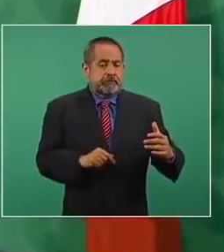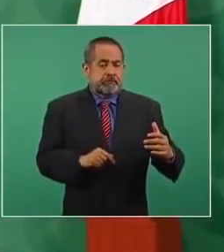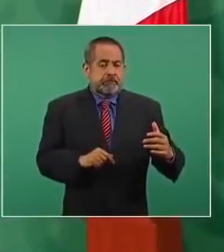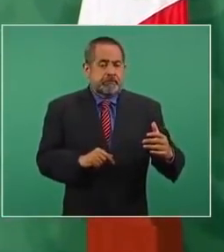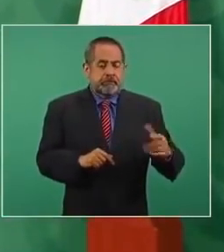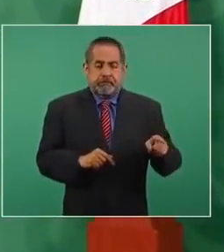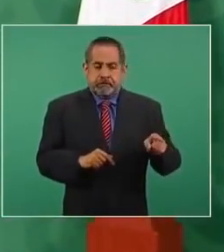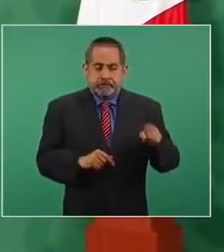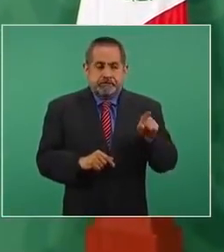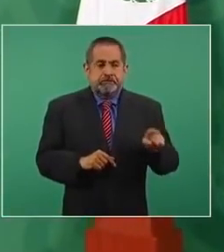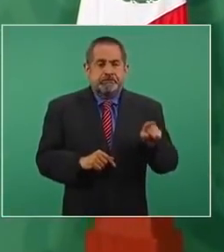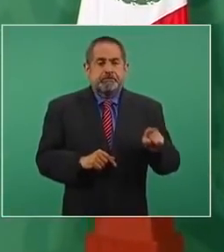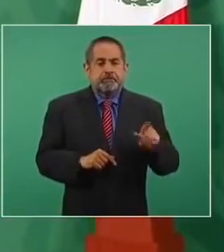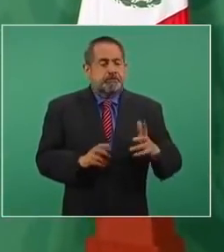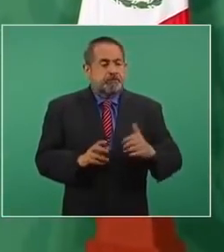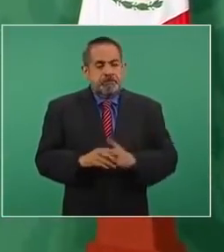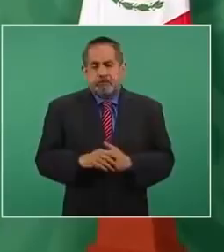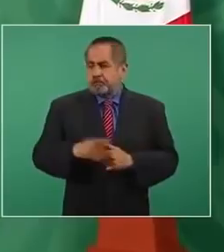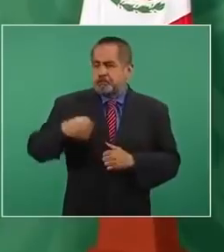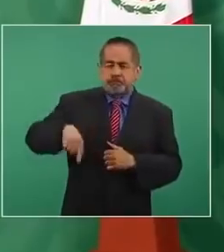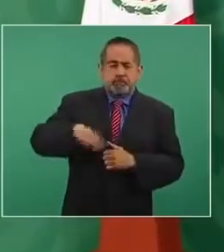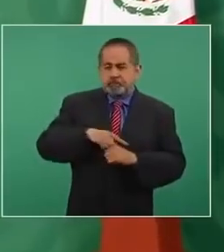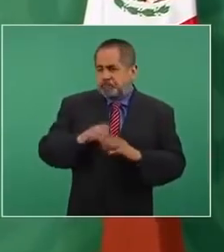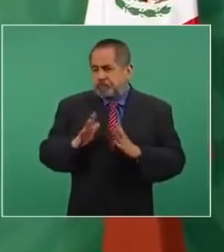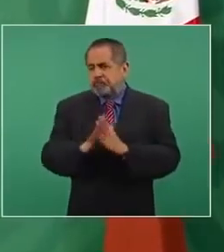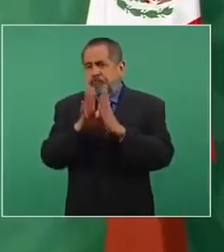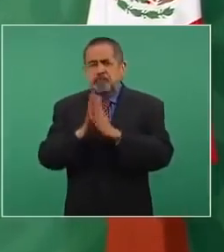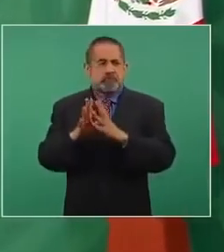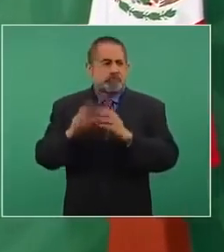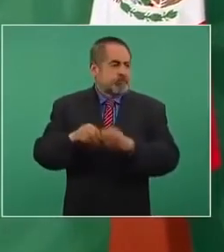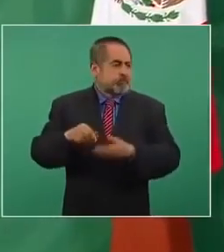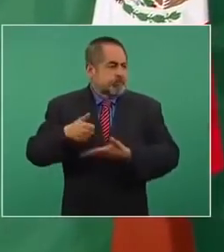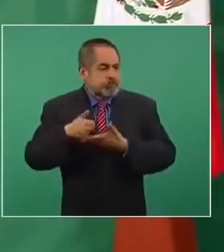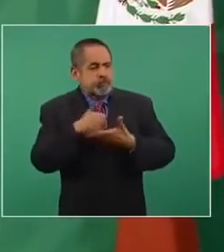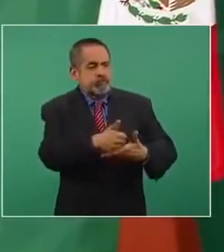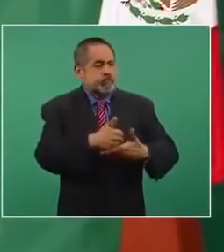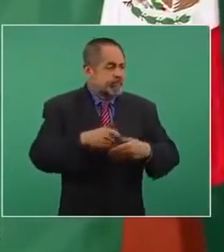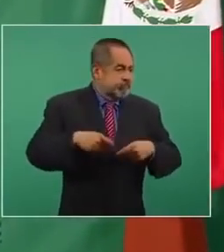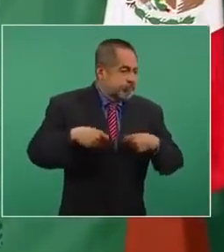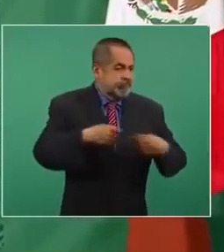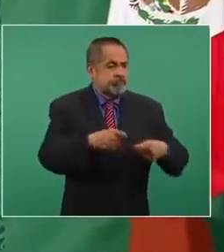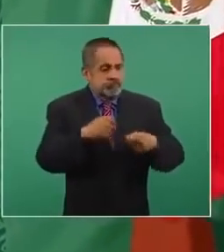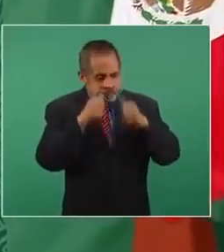y estamos participando, ayudando para